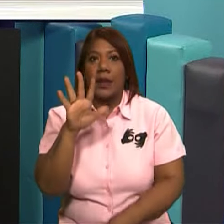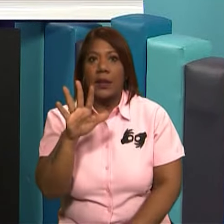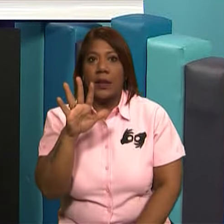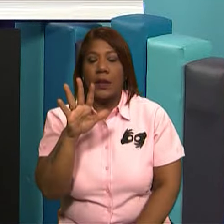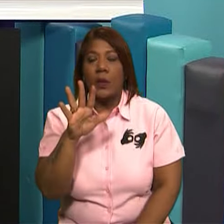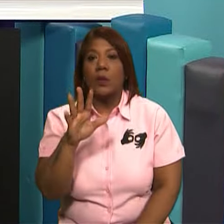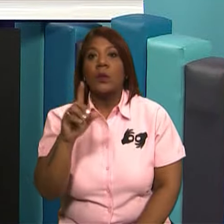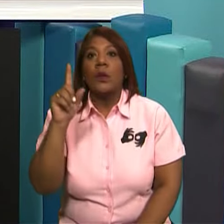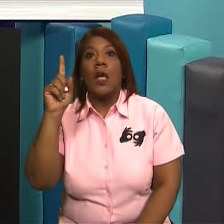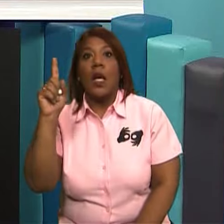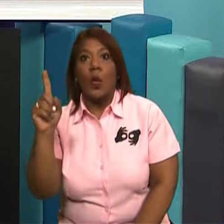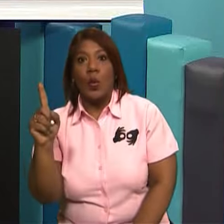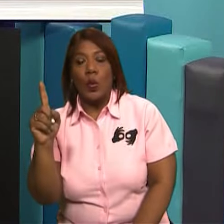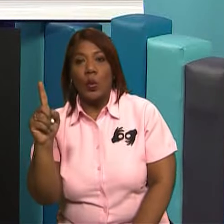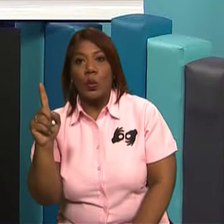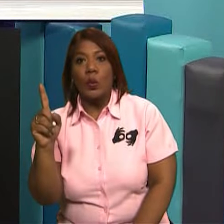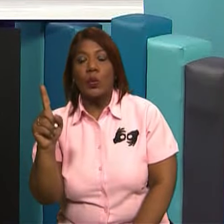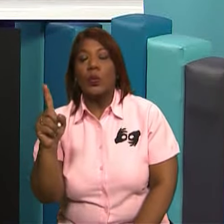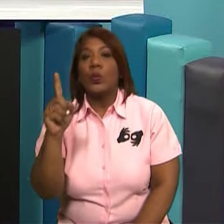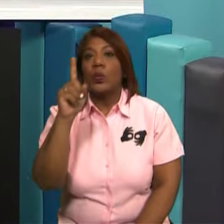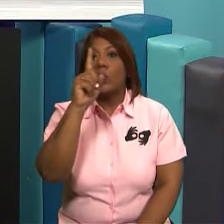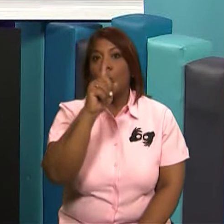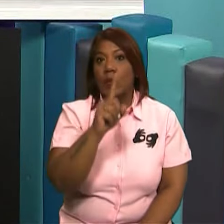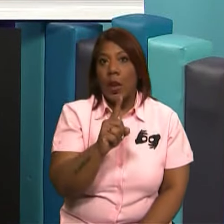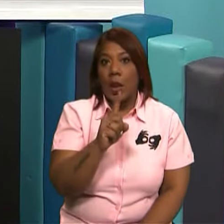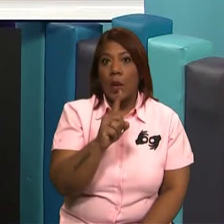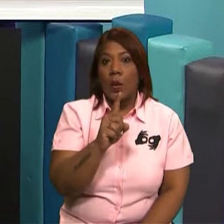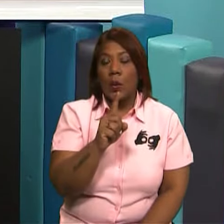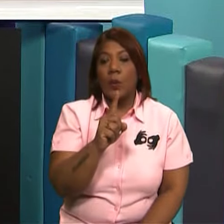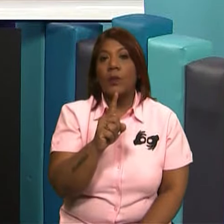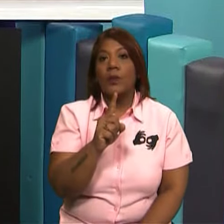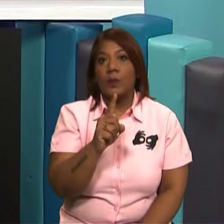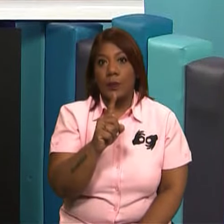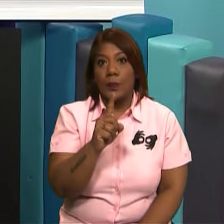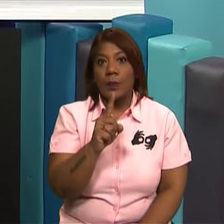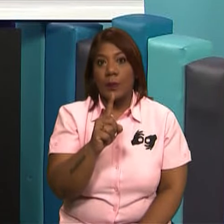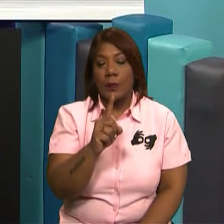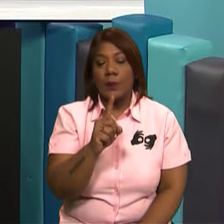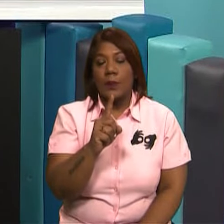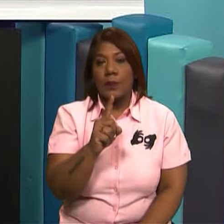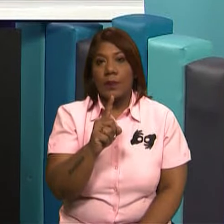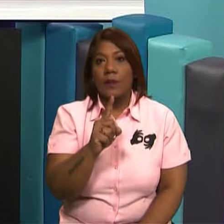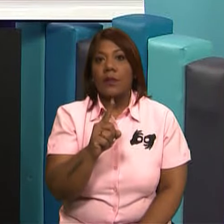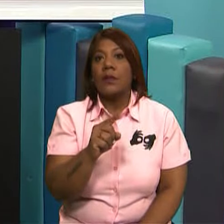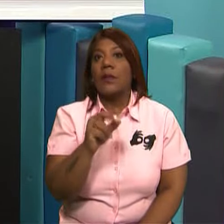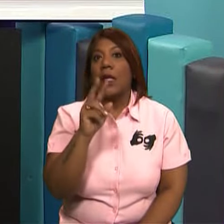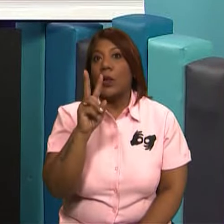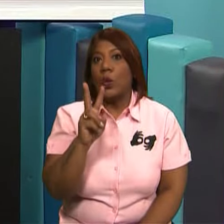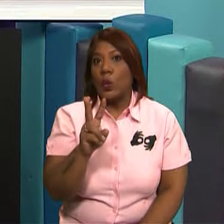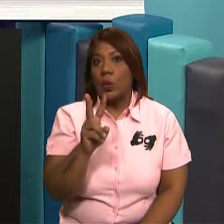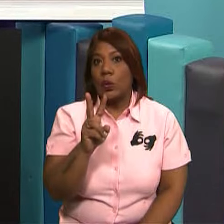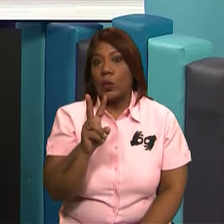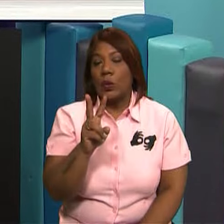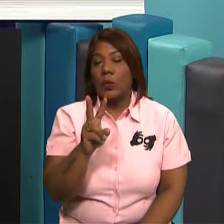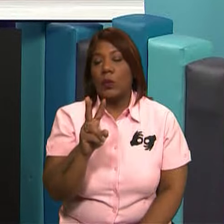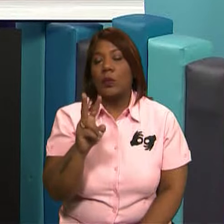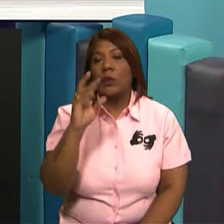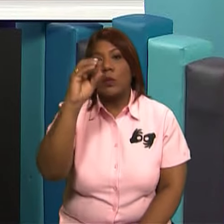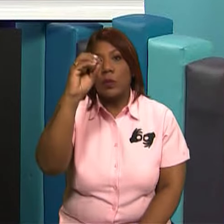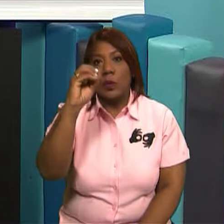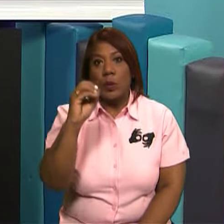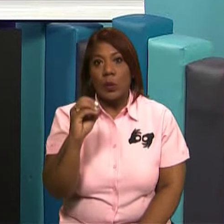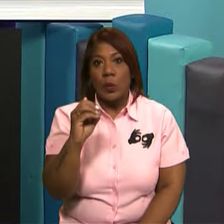entre 5, sería 1. Cuando colocamos el 5 debajo del 7, nos van a restar